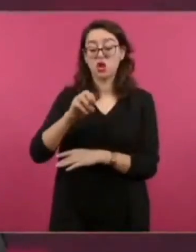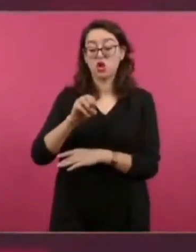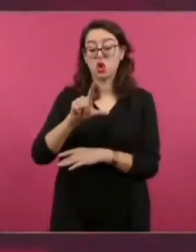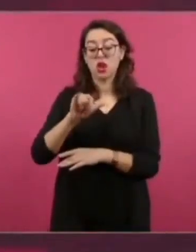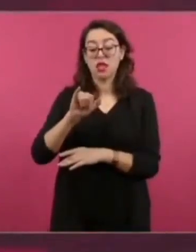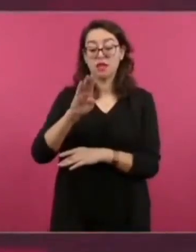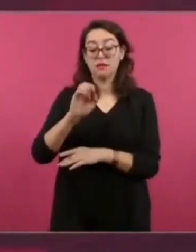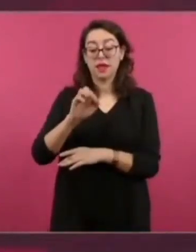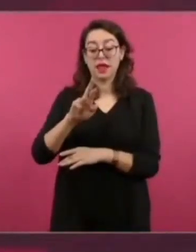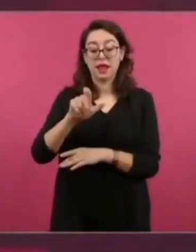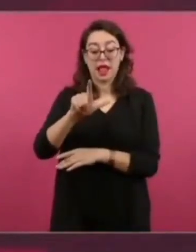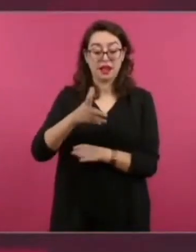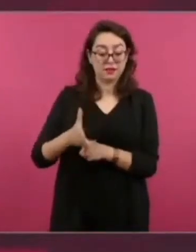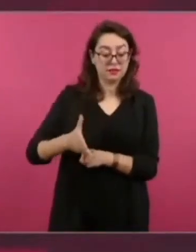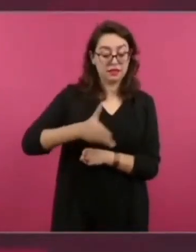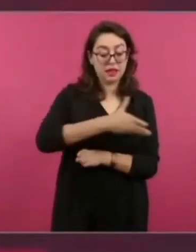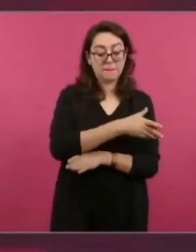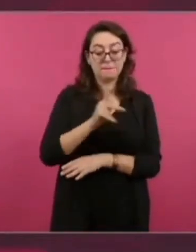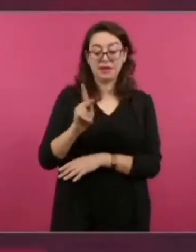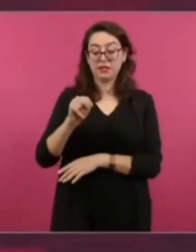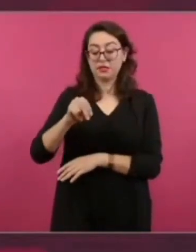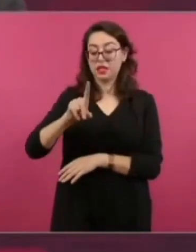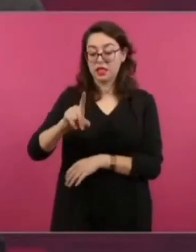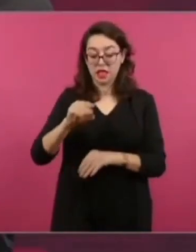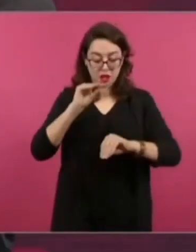se hacían